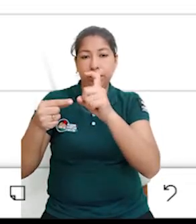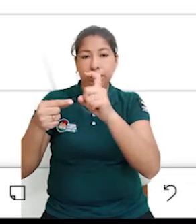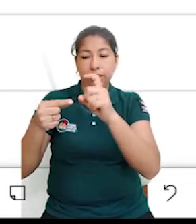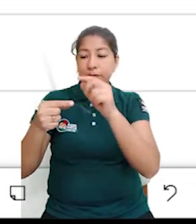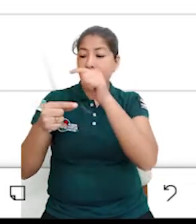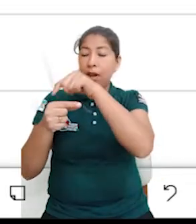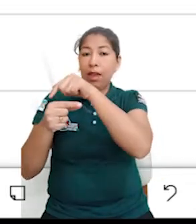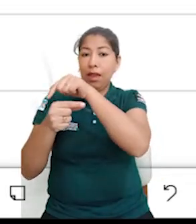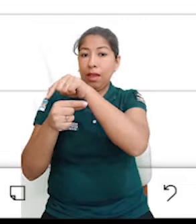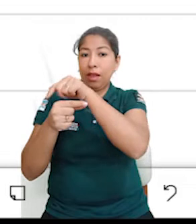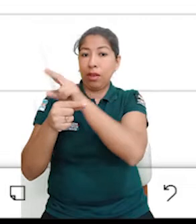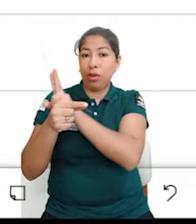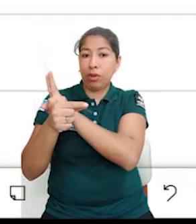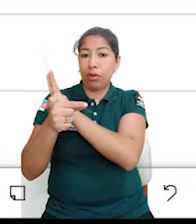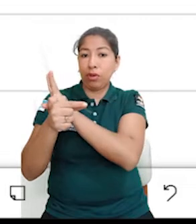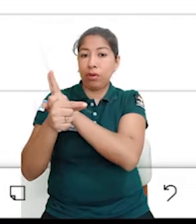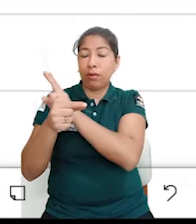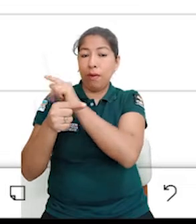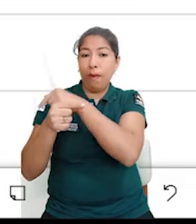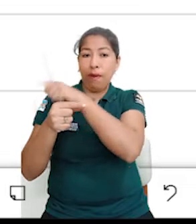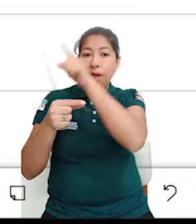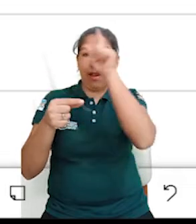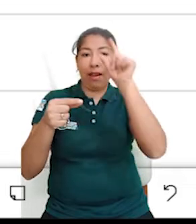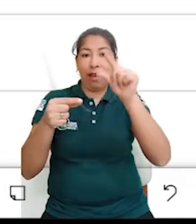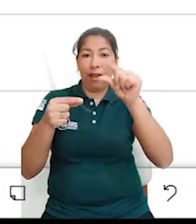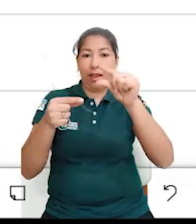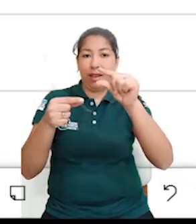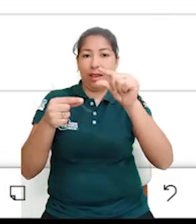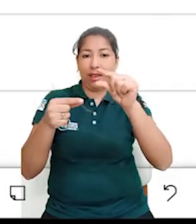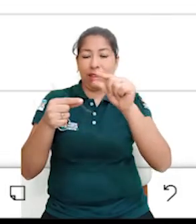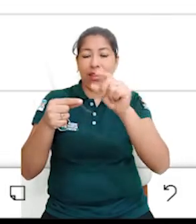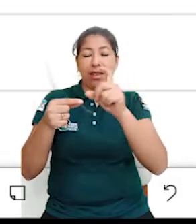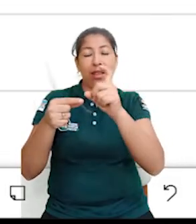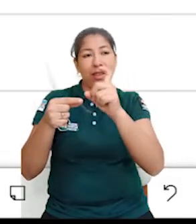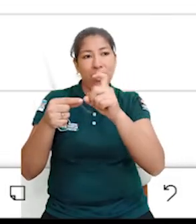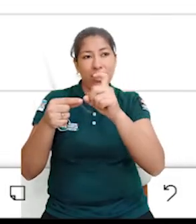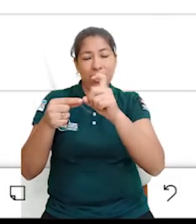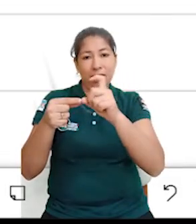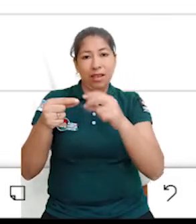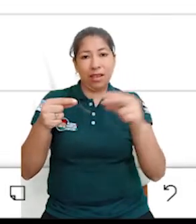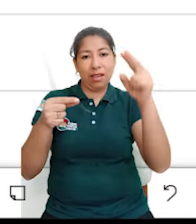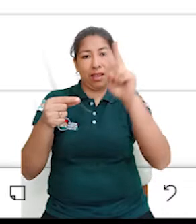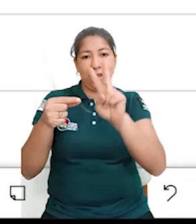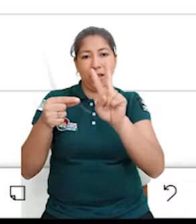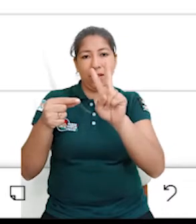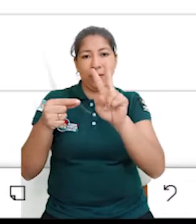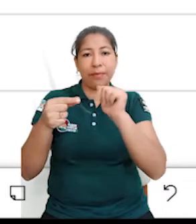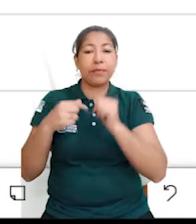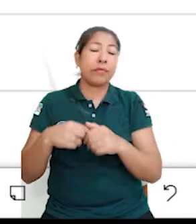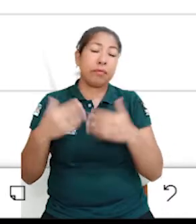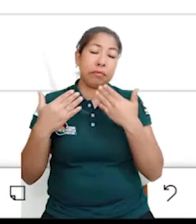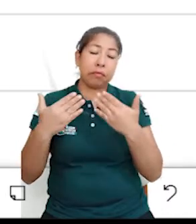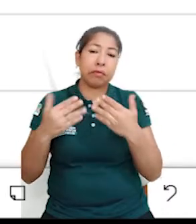2 que estaba de producto sube de potencia elevado al cuadrado. Bien,